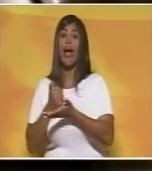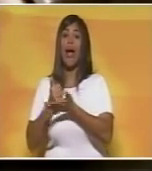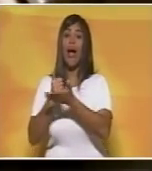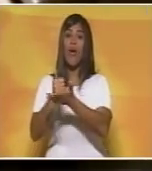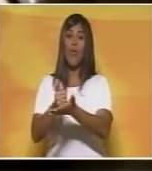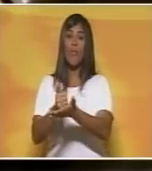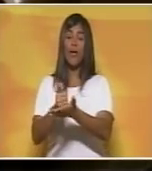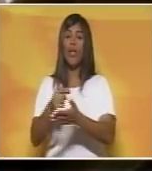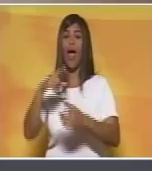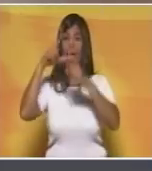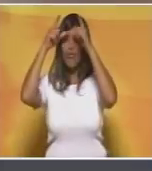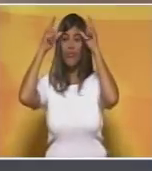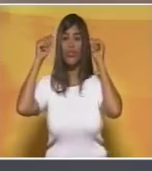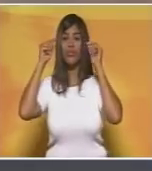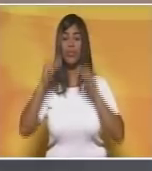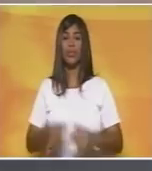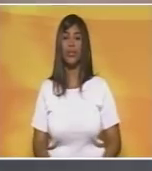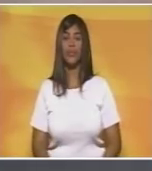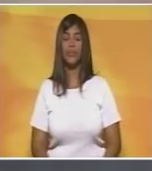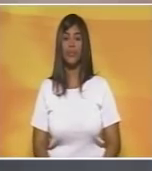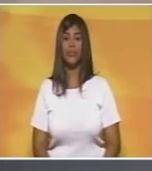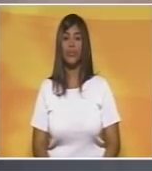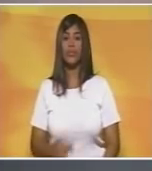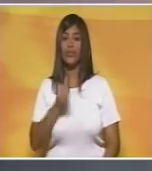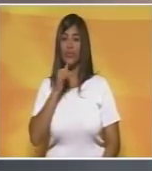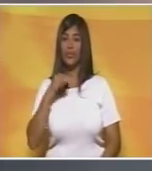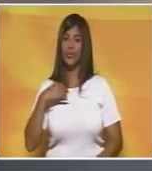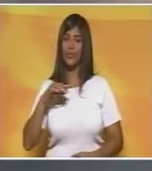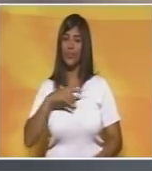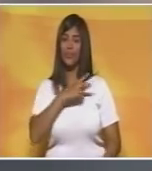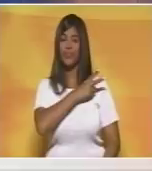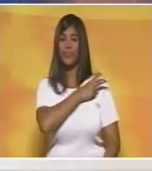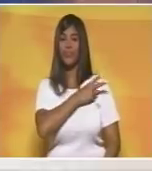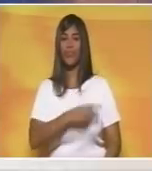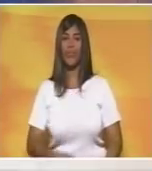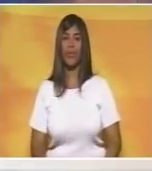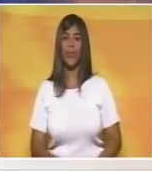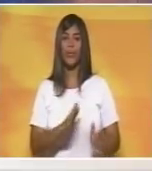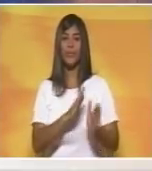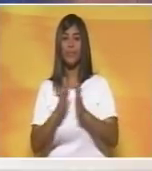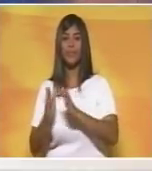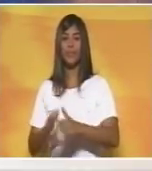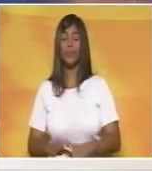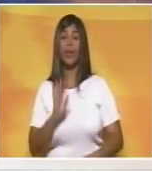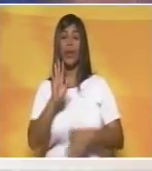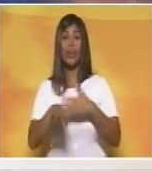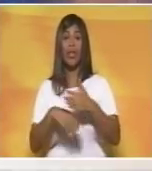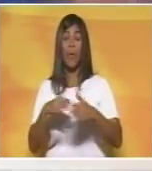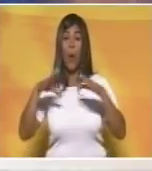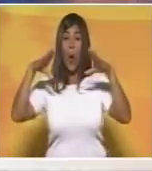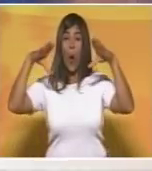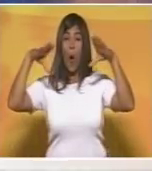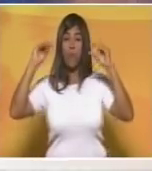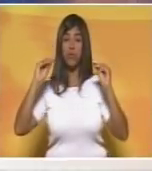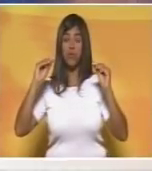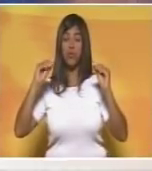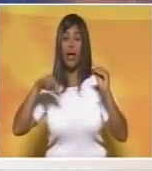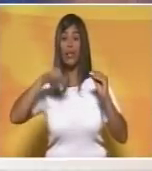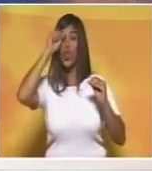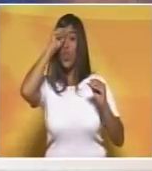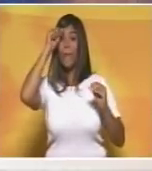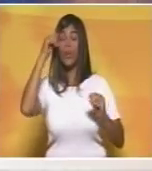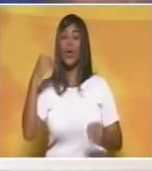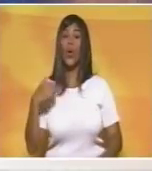acompañaba una enfermera. Jorge Kirchner, Azteca Noticias. Luego del masivo apagón que se registró este domingo